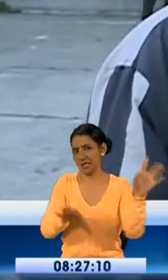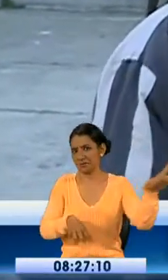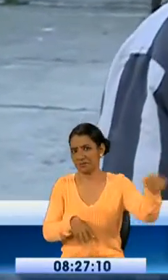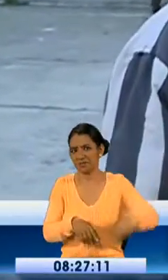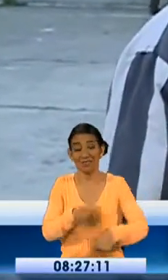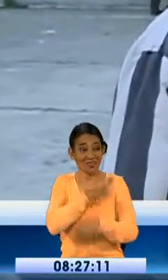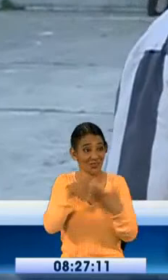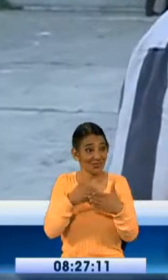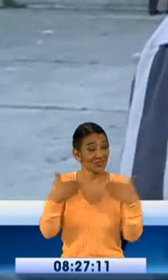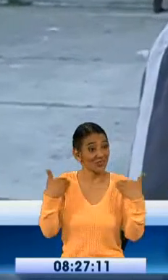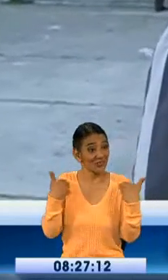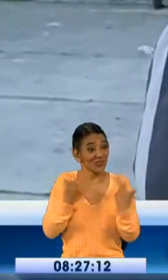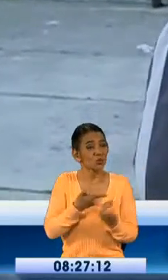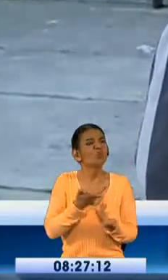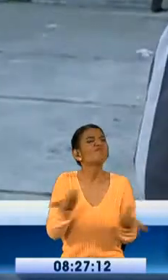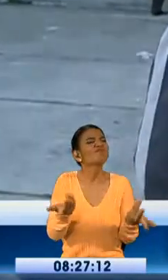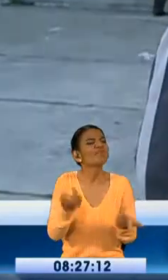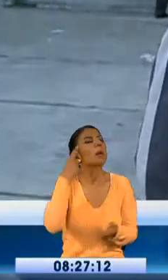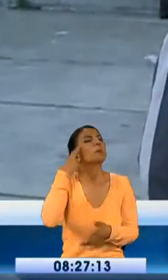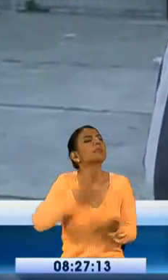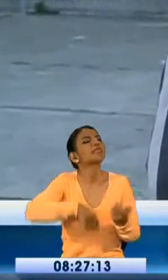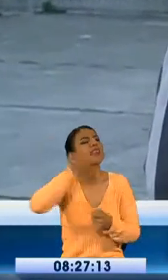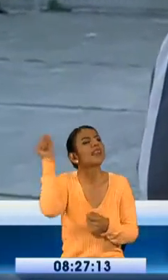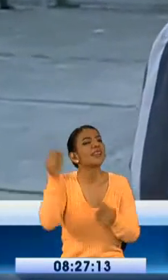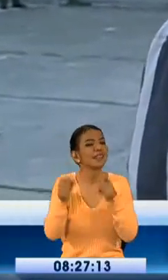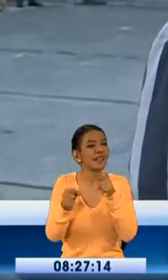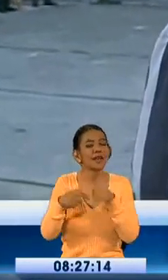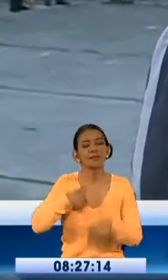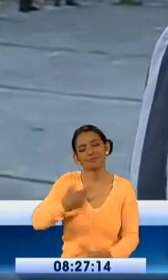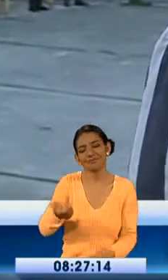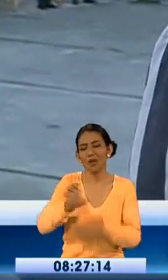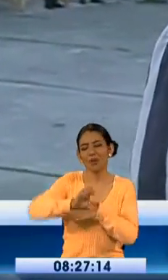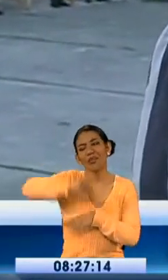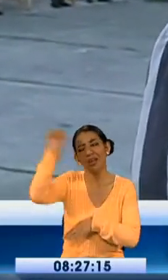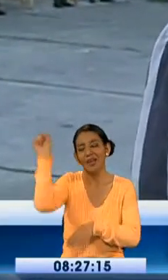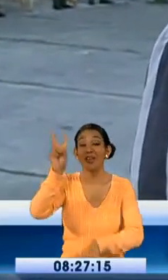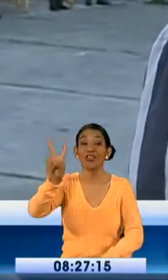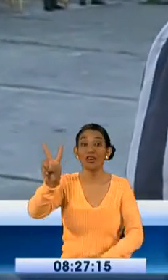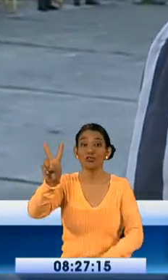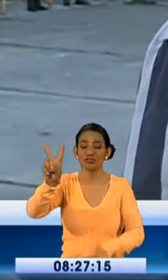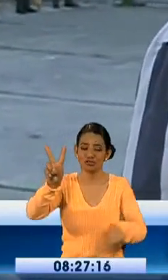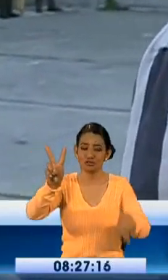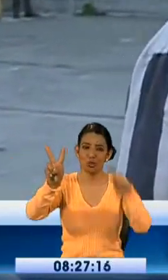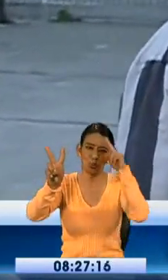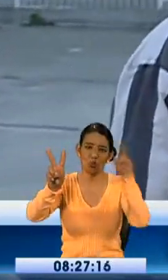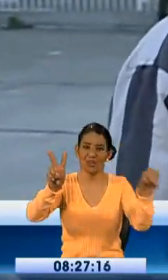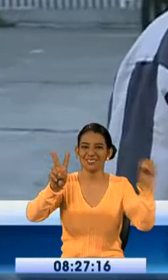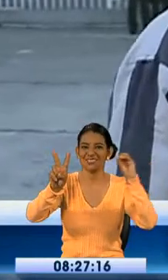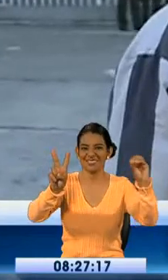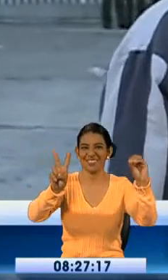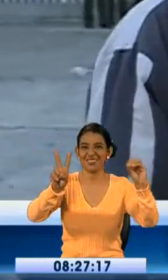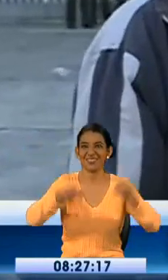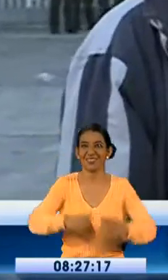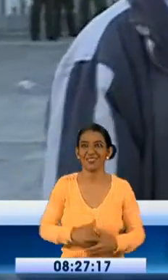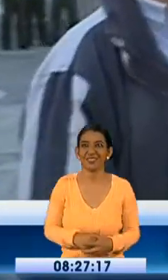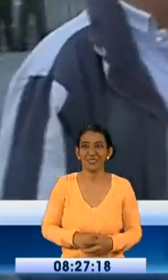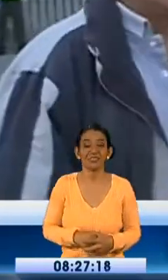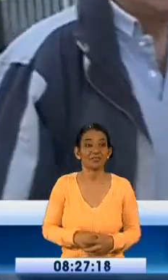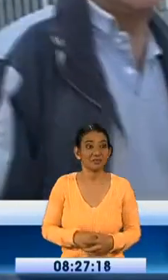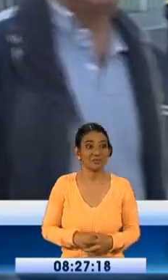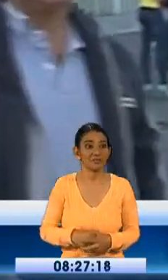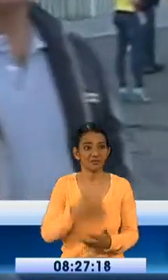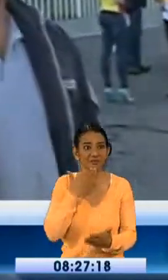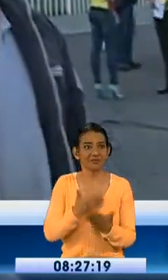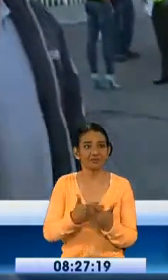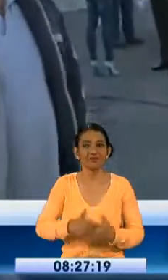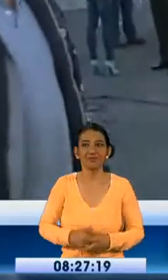mucha alegría. ¿Cuál es su pronóstico para el día de hoy? Bueno, Ecuador 2, los uruguayos 0. Perfecto, muchas gracias.